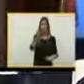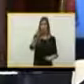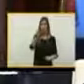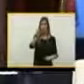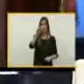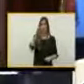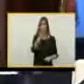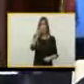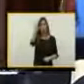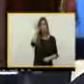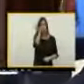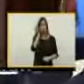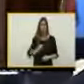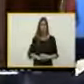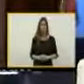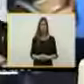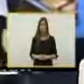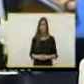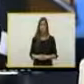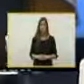cambia radicalmente eso, todo. Eso preguntaba.